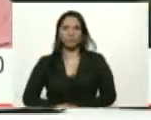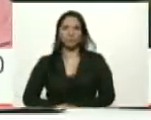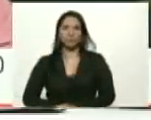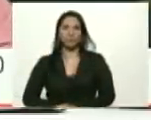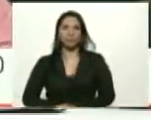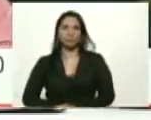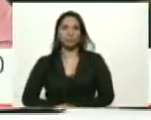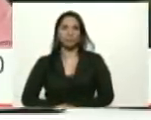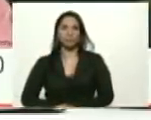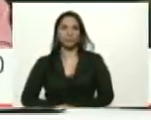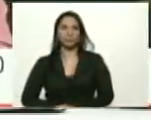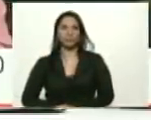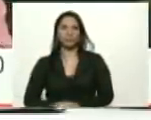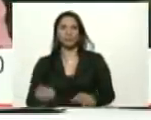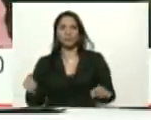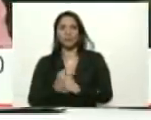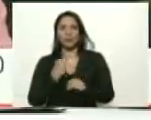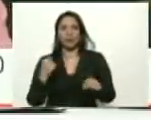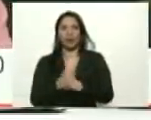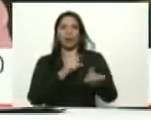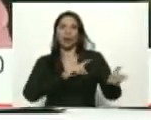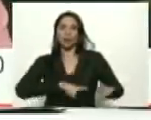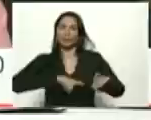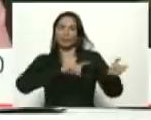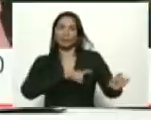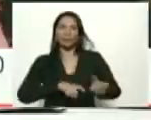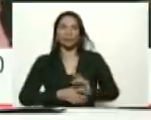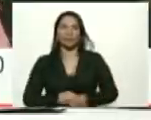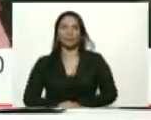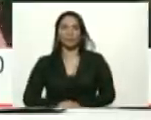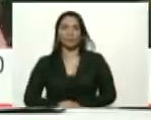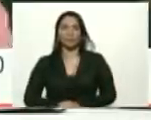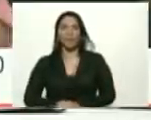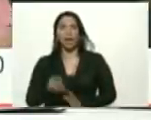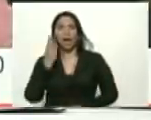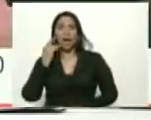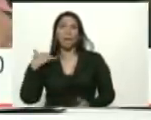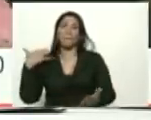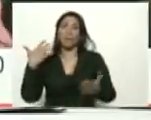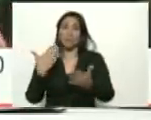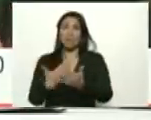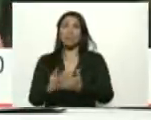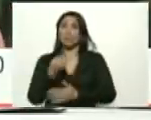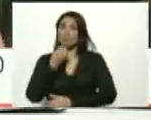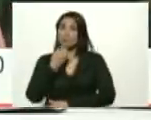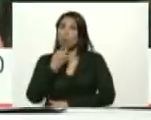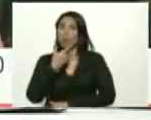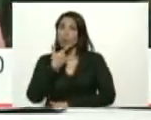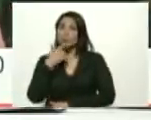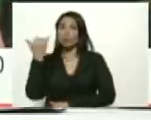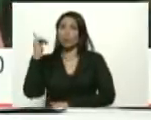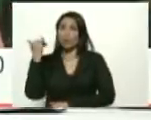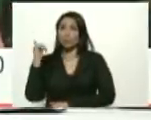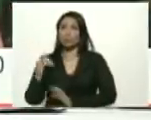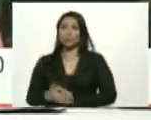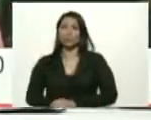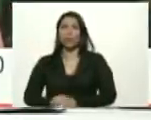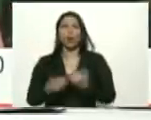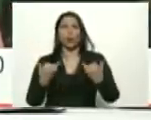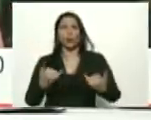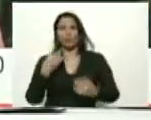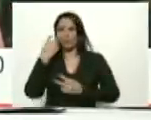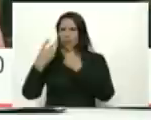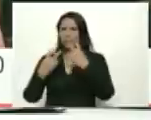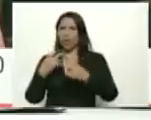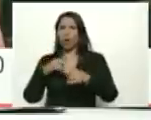Seguir pues en el trabajo de la agricultura urbana con esta experiencia de Yumarito, qué bonito. Vámonos directo al estado Cojedes, no